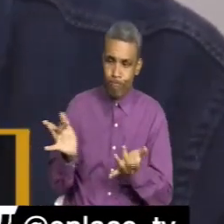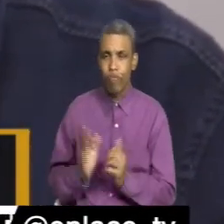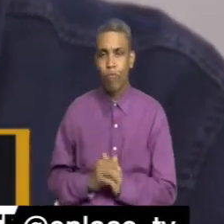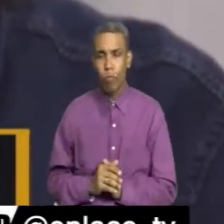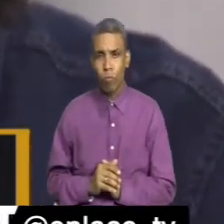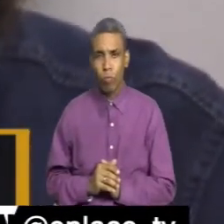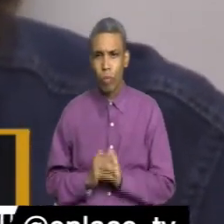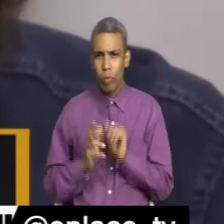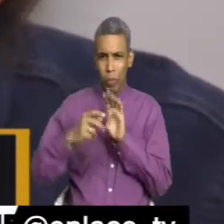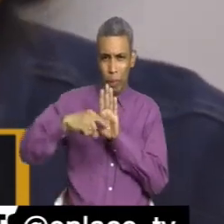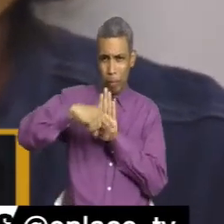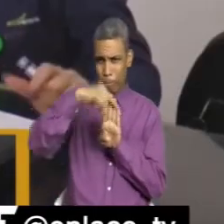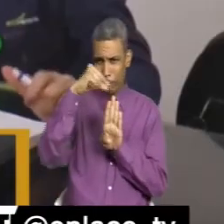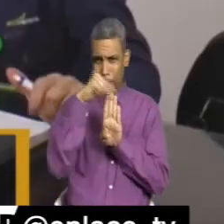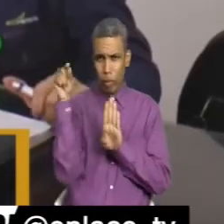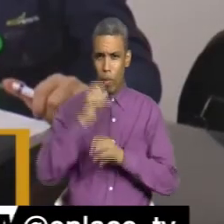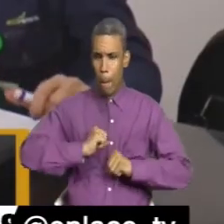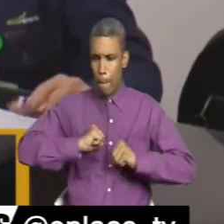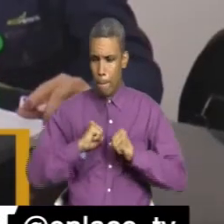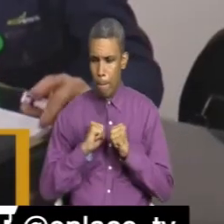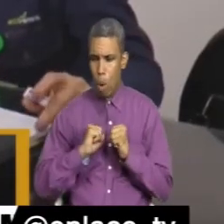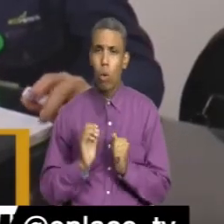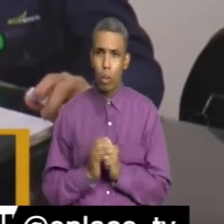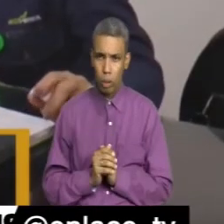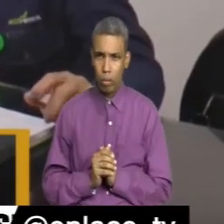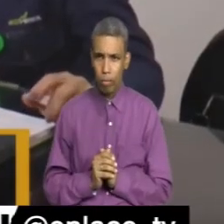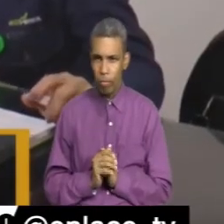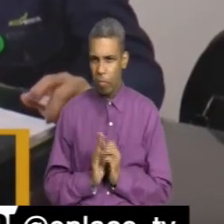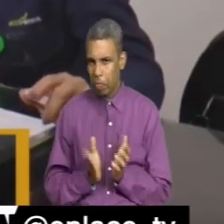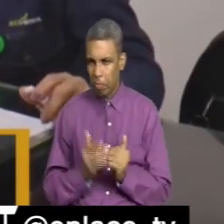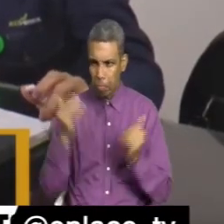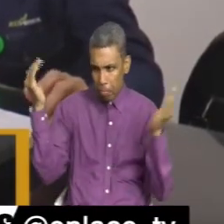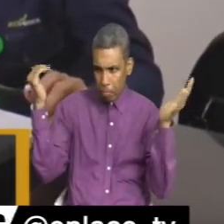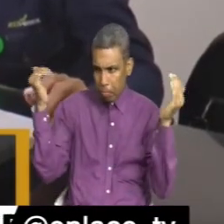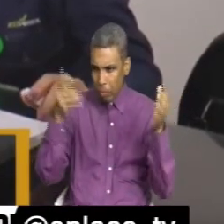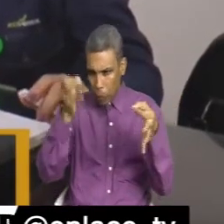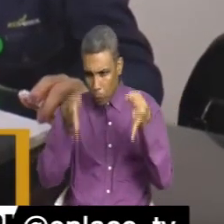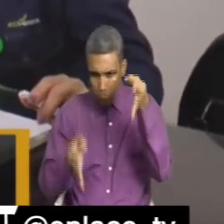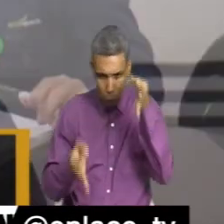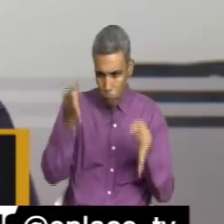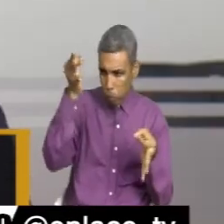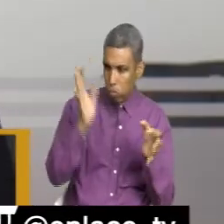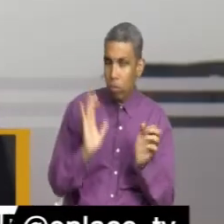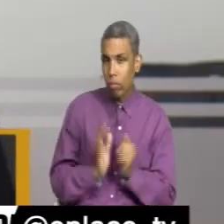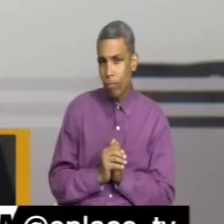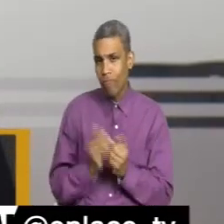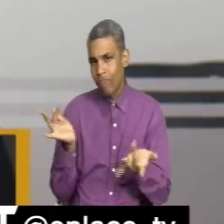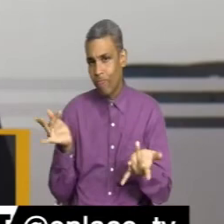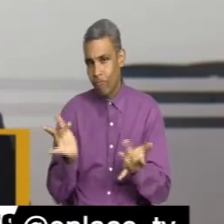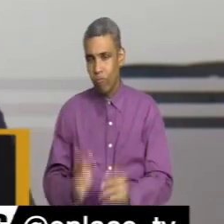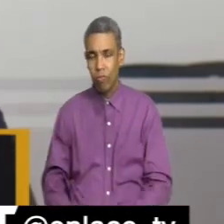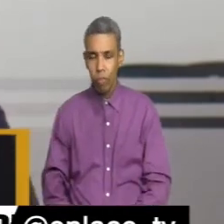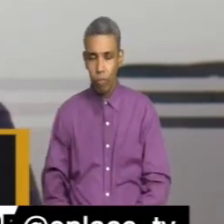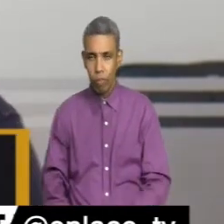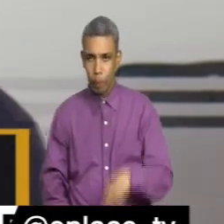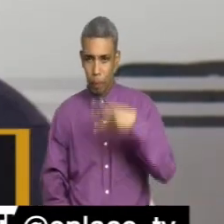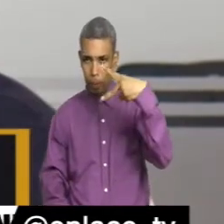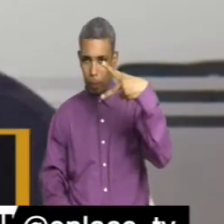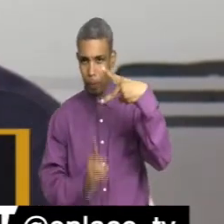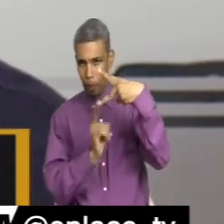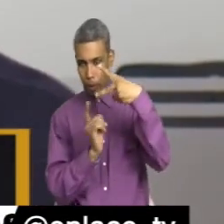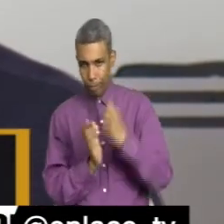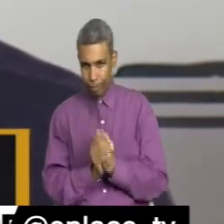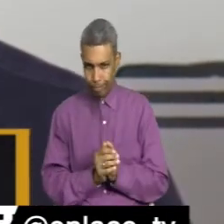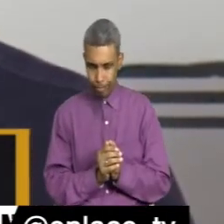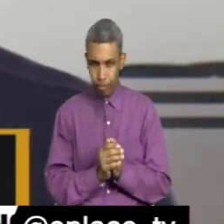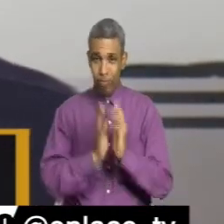Cámara de Comercio de Bogotá, que sirve como tribunal de arbitramiento entre Mota Engil y la subcontratista de UDESAS. Segundo punto, proveedores.